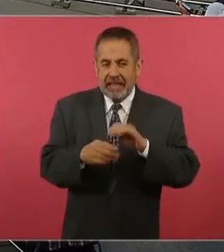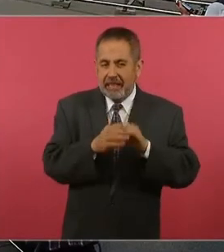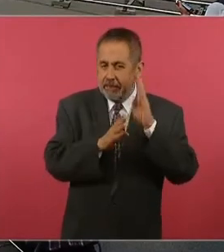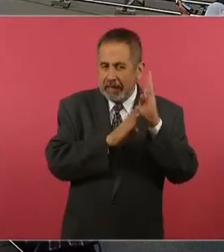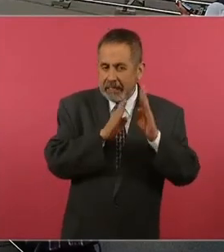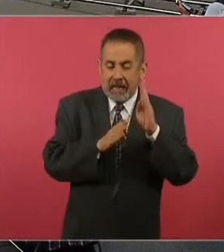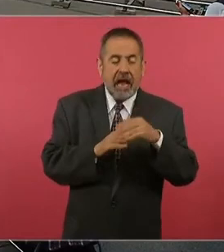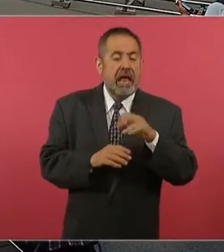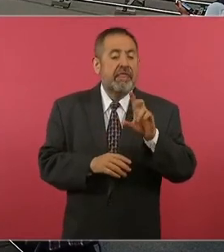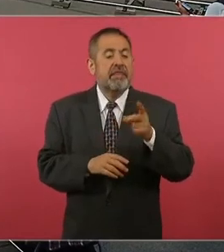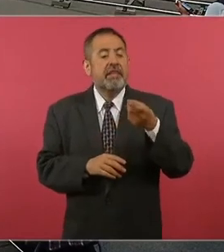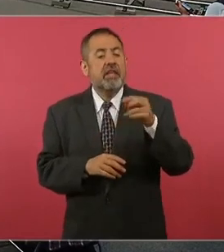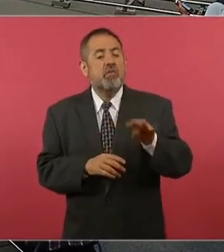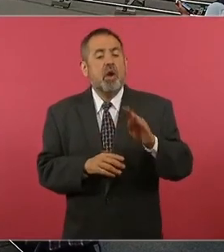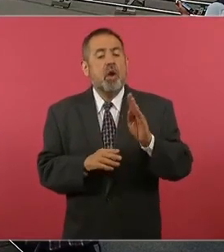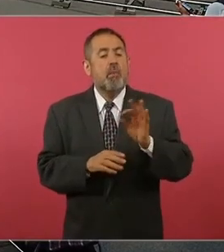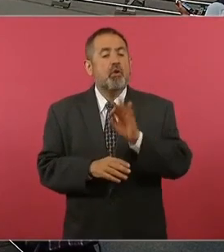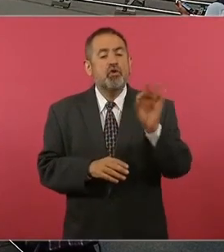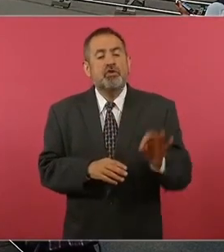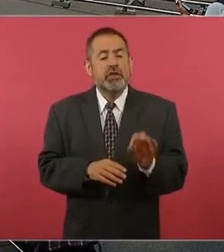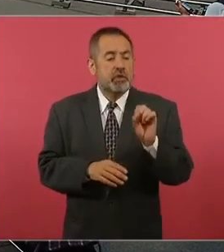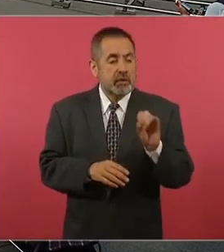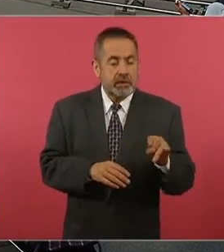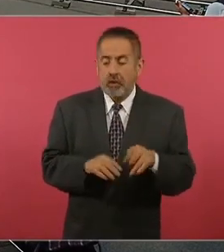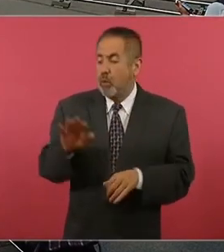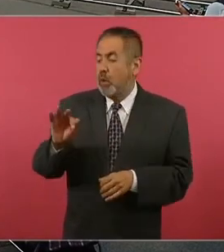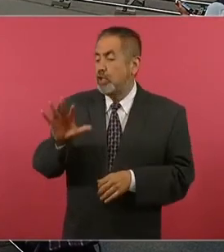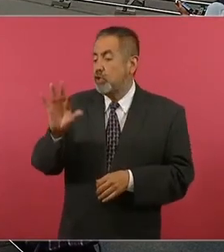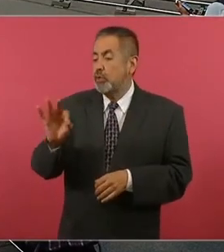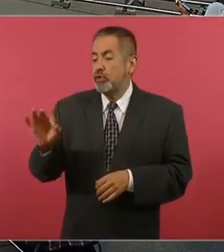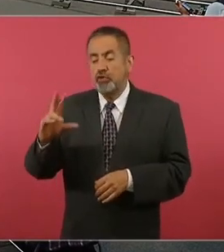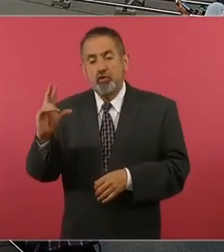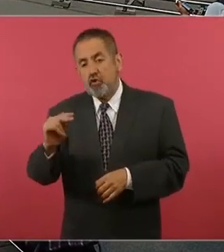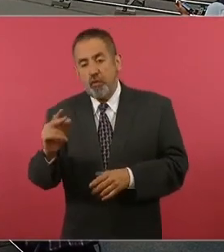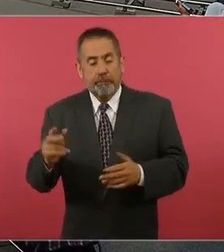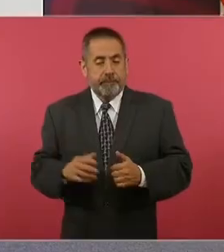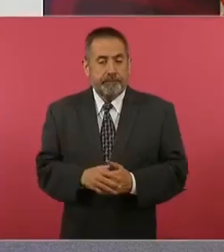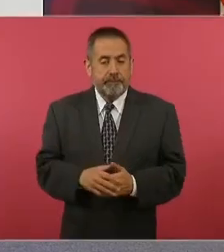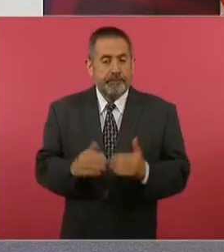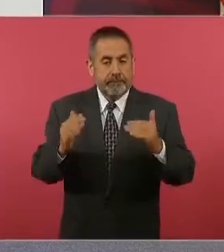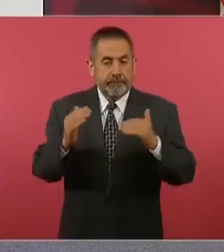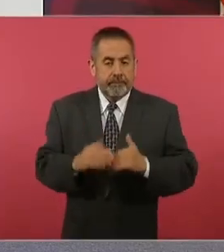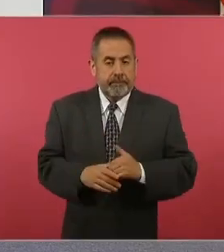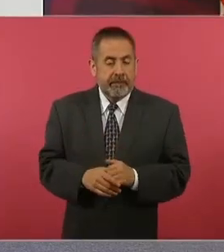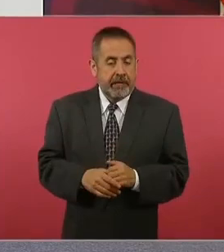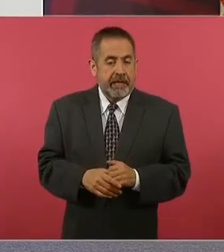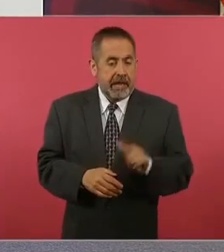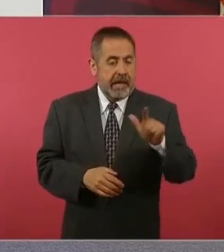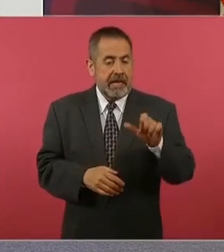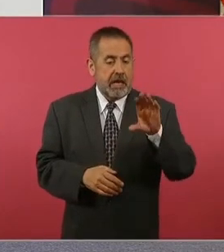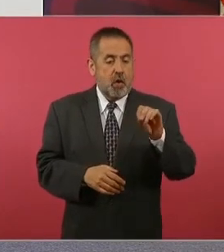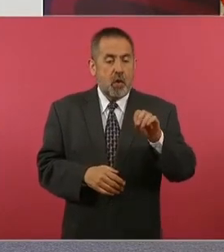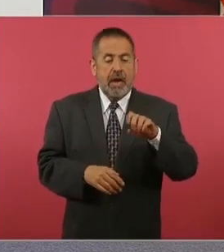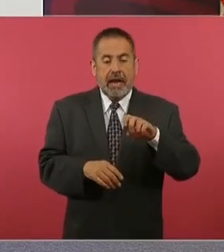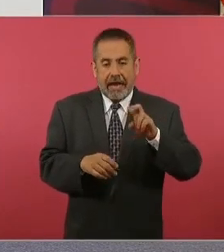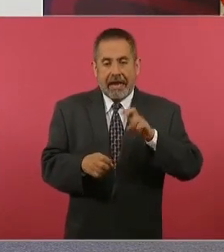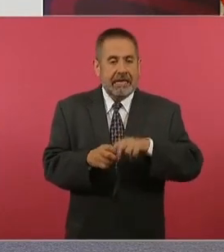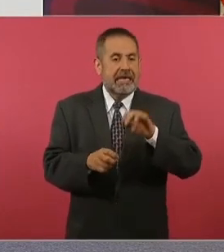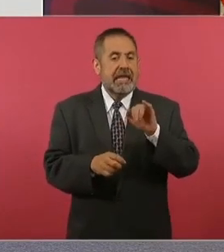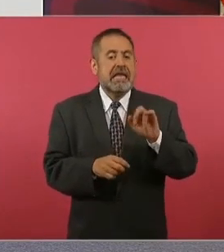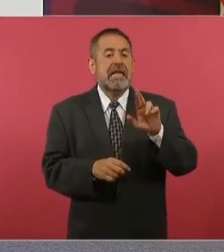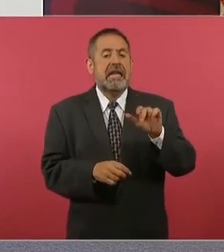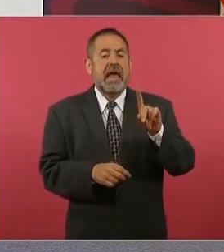con 39% de aprobación y un 45% de rechazo. Leo Varadkar, de Irlanda,